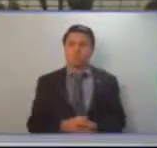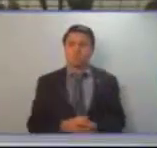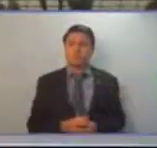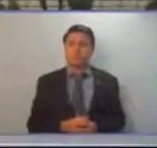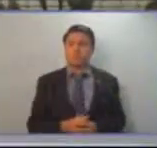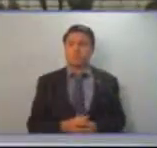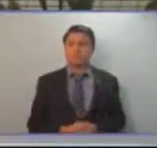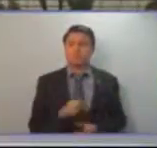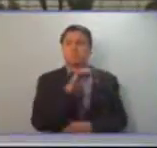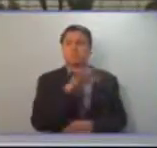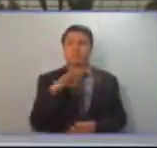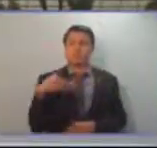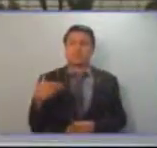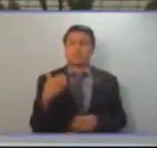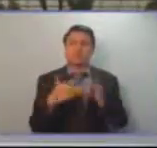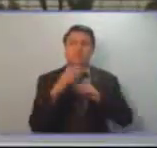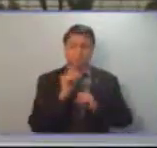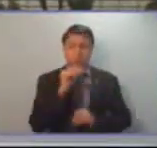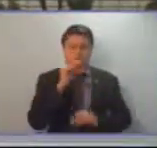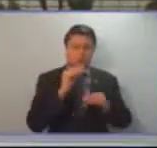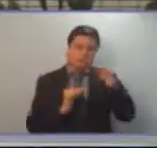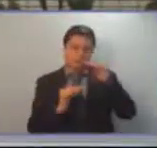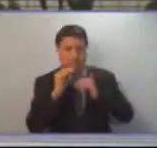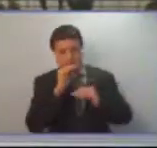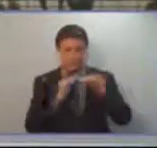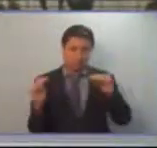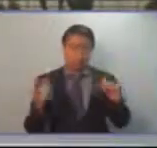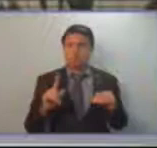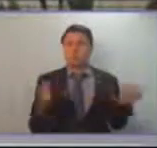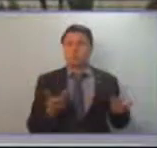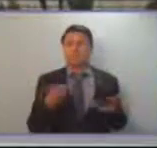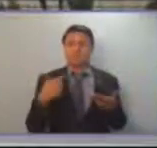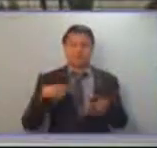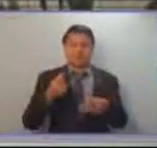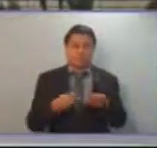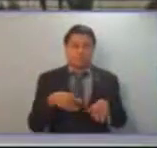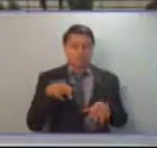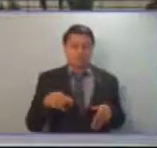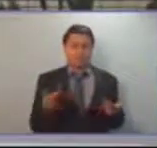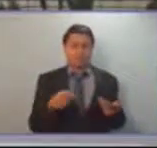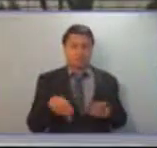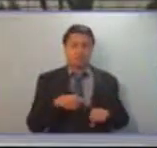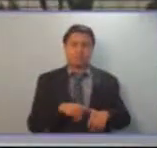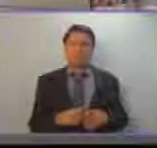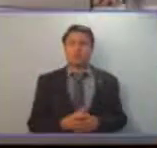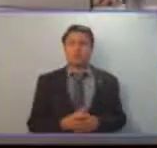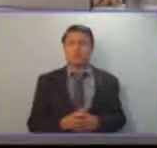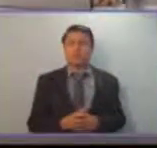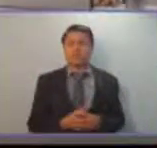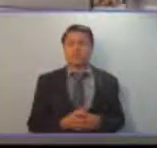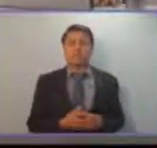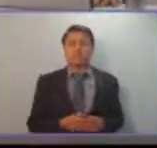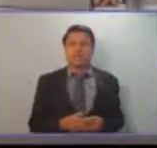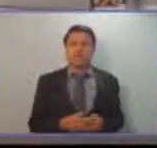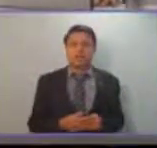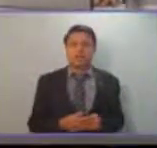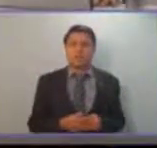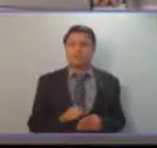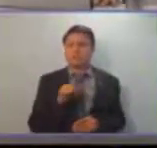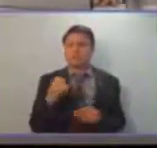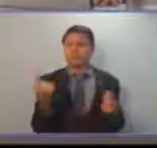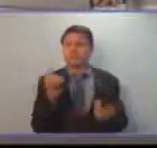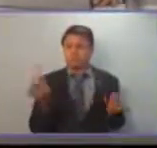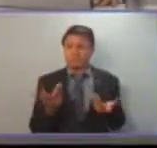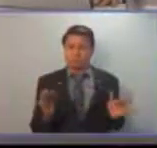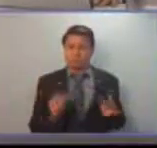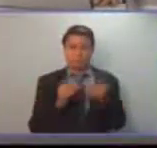Nos llevaría 15 años más no haber hecho lo que perdimos de hacer en esta vez, que hoy en un solo acto podíamos